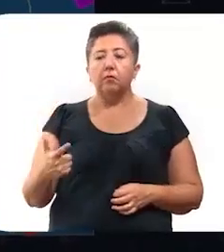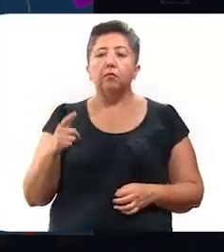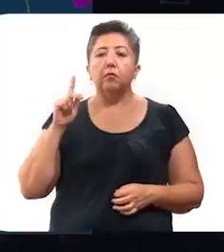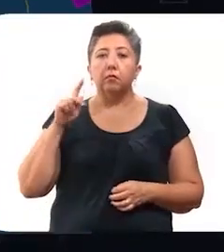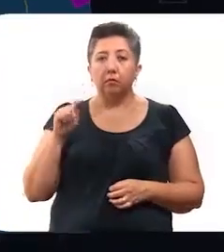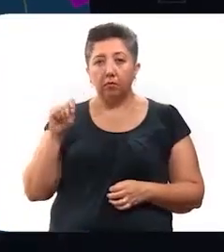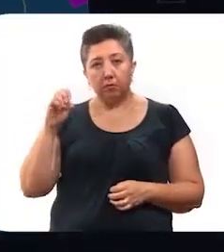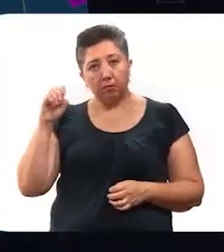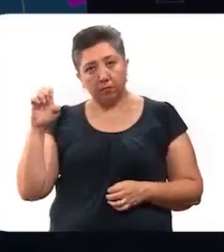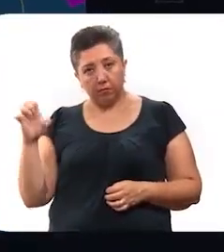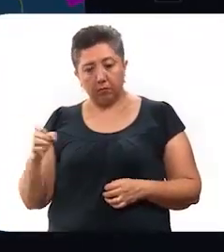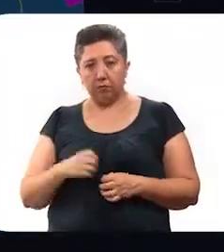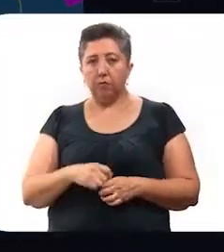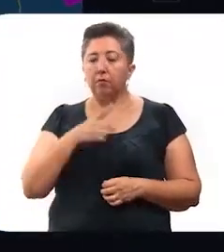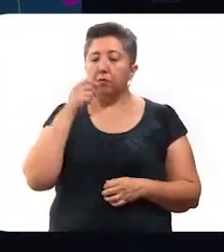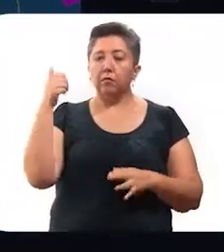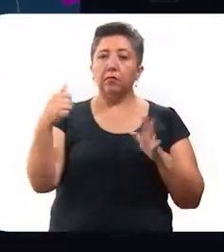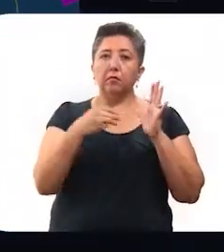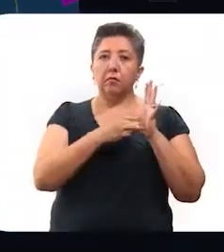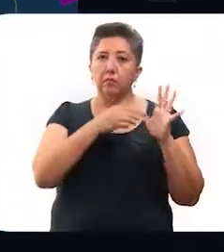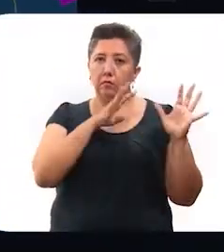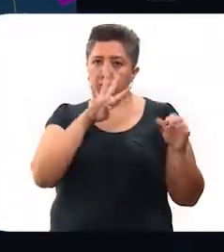16.657 en la zona oriente,